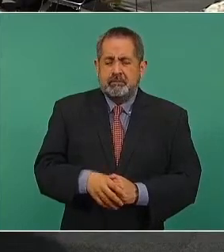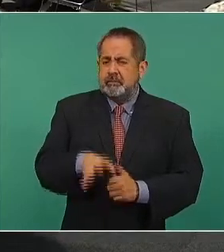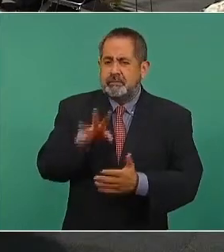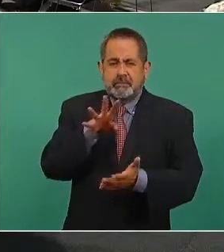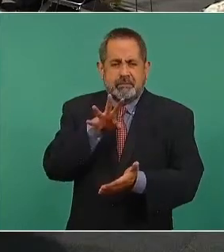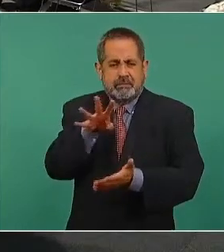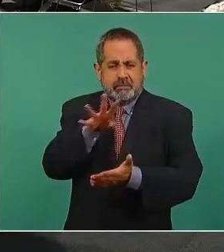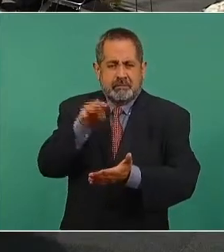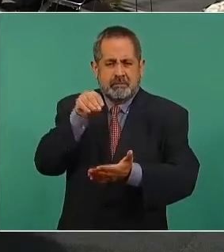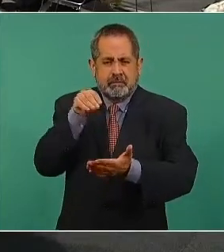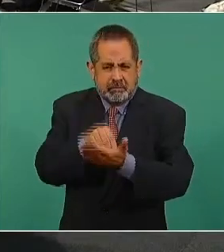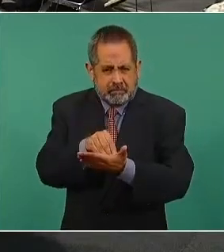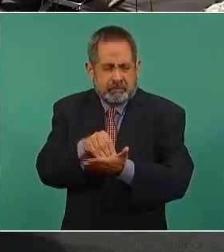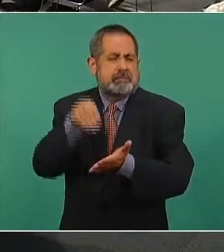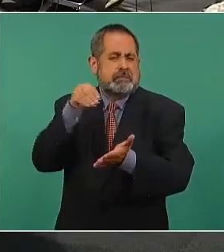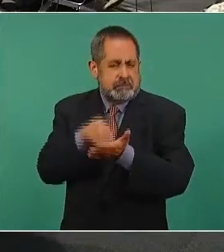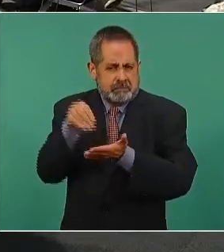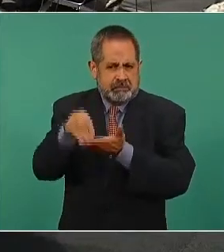19,000.